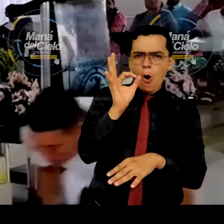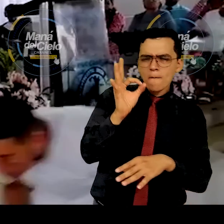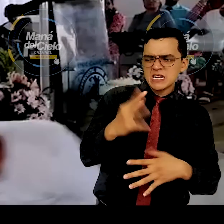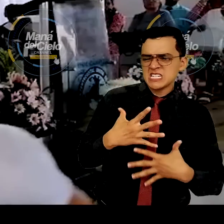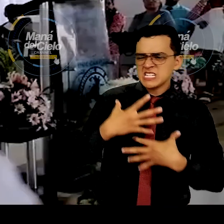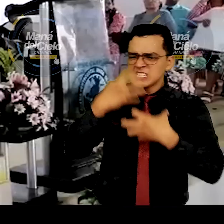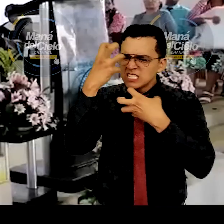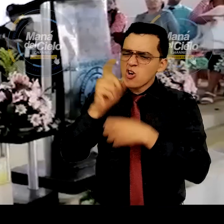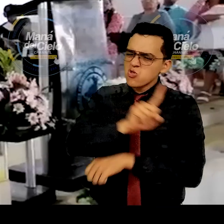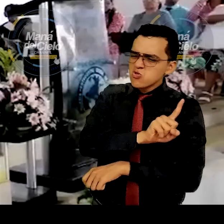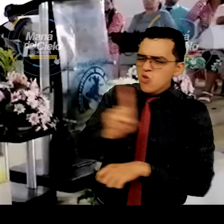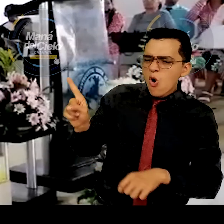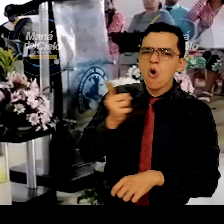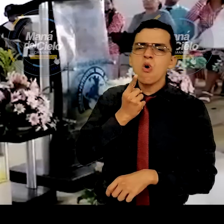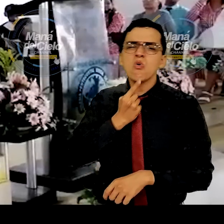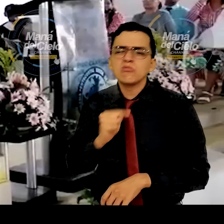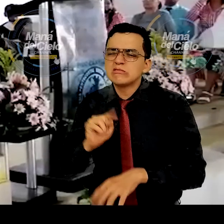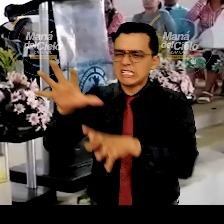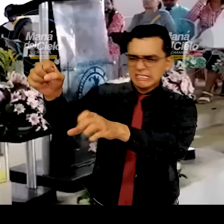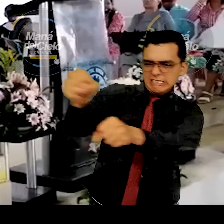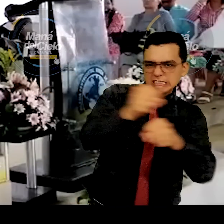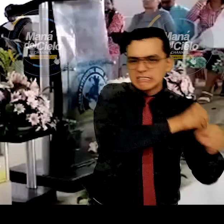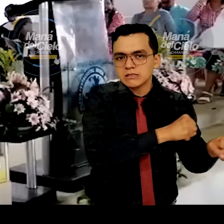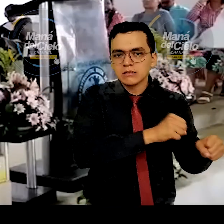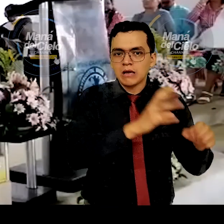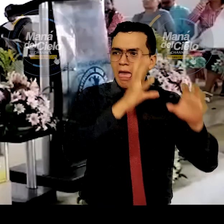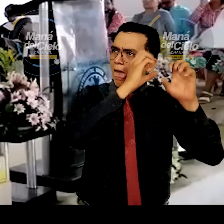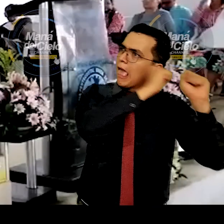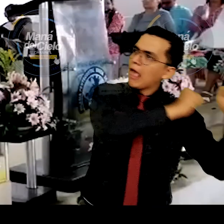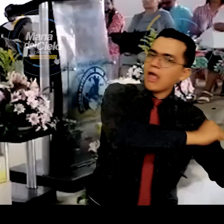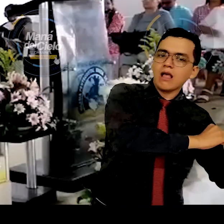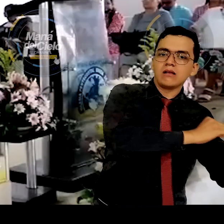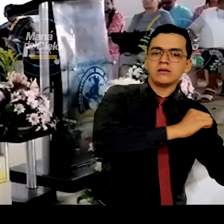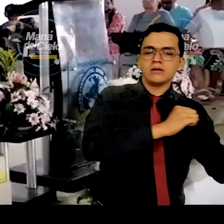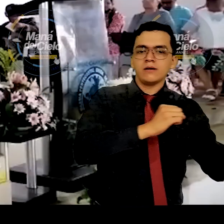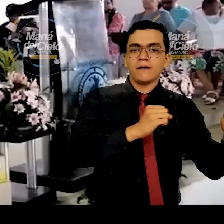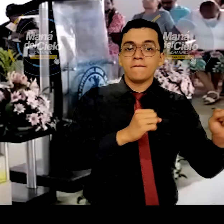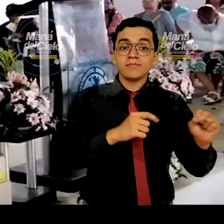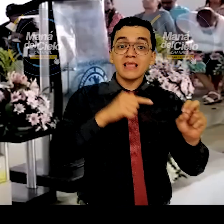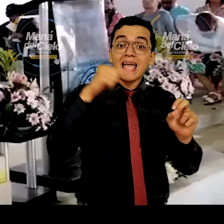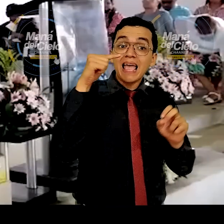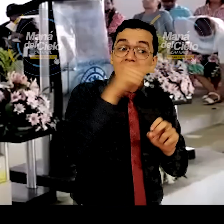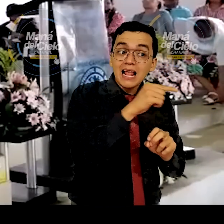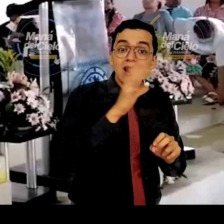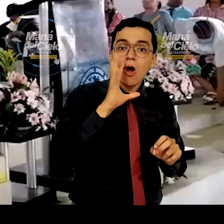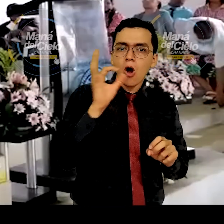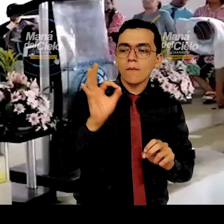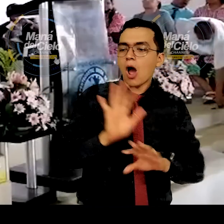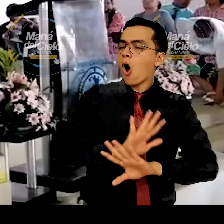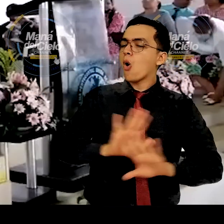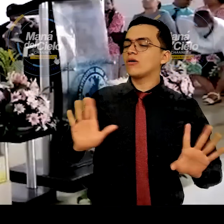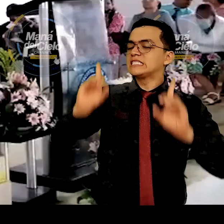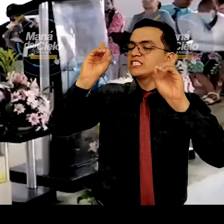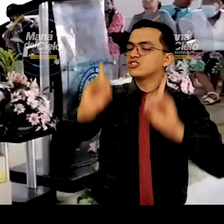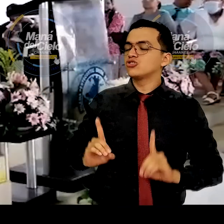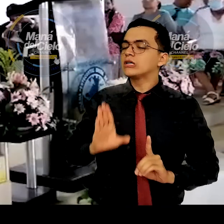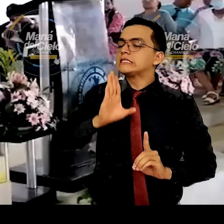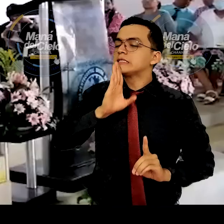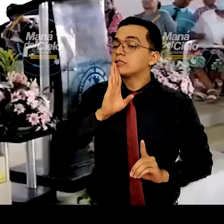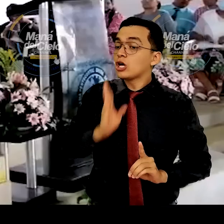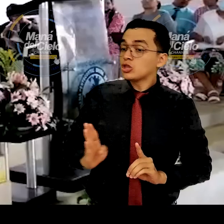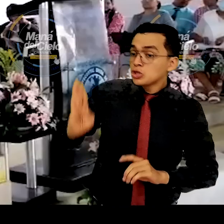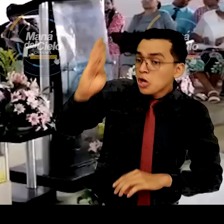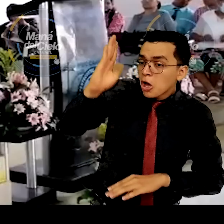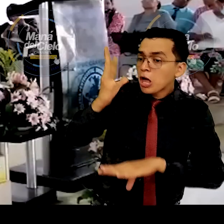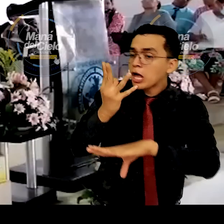o el Señor ese o su iglesia o yo, pero me quedo con los hijos. Y la botó y se quedó